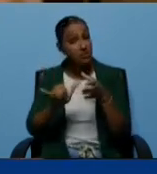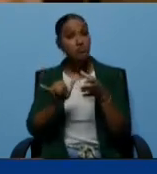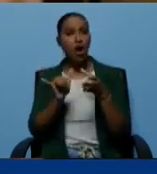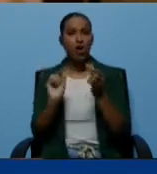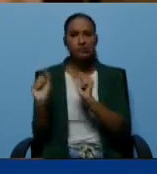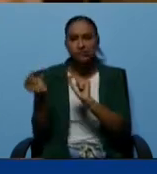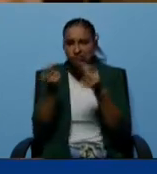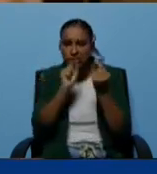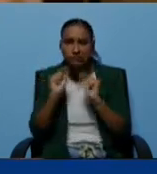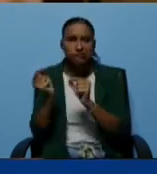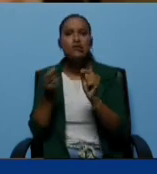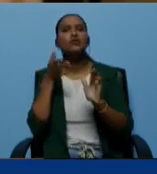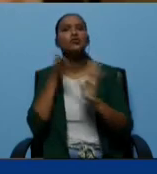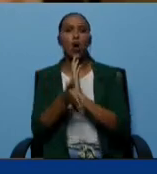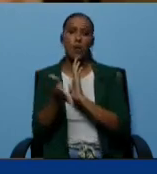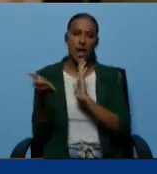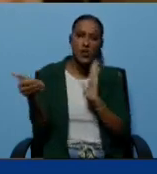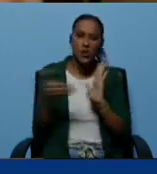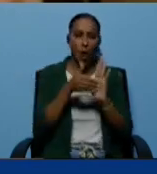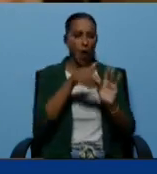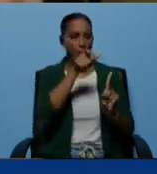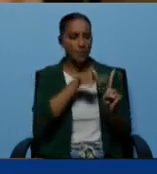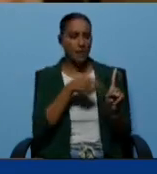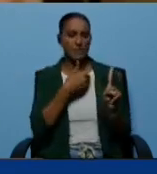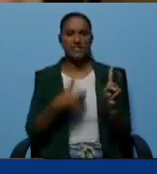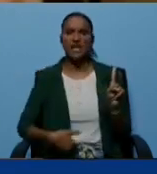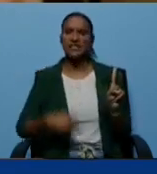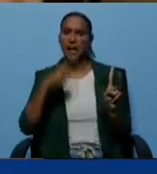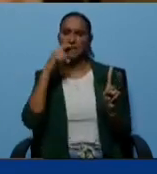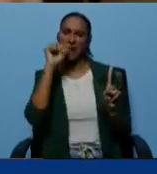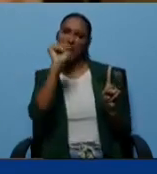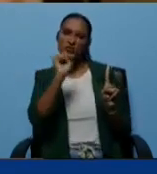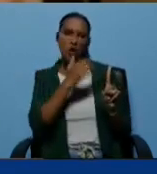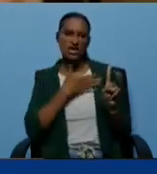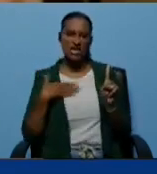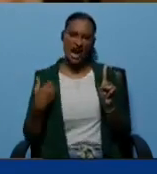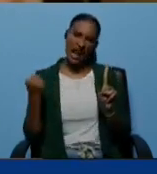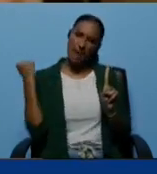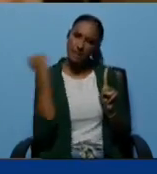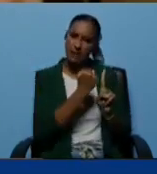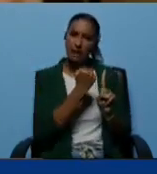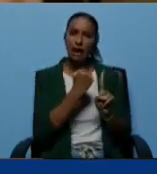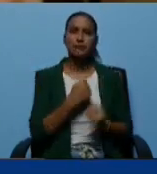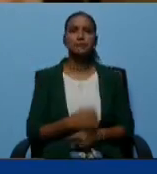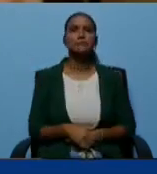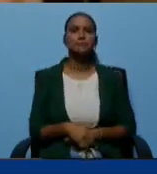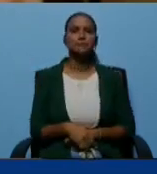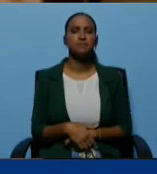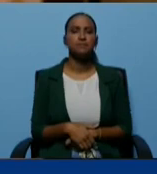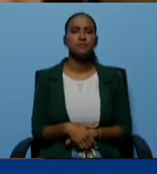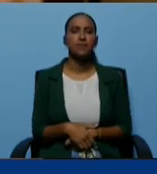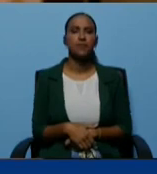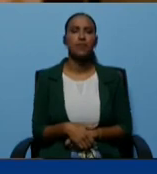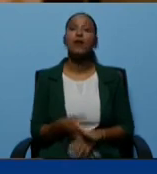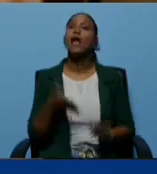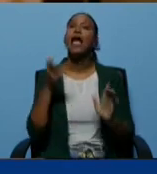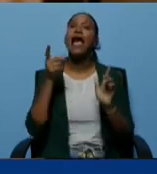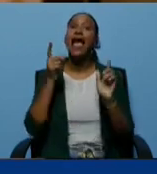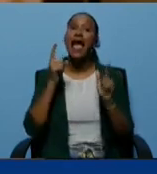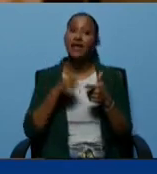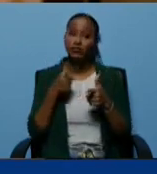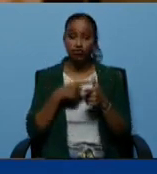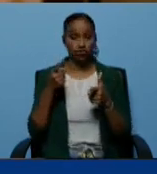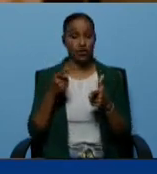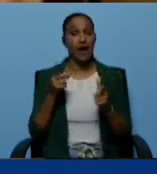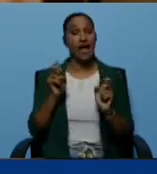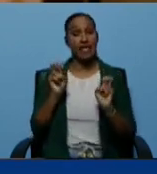de magnicidio contra su persona. Y yo quiero destacar ya, para entrar directamente en el tema, un mensaje